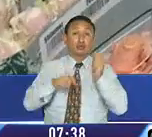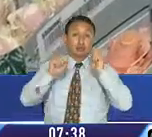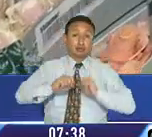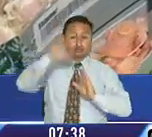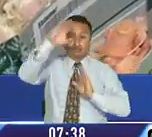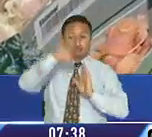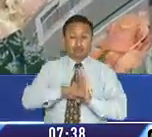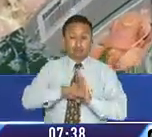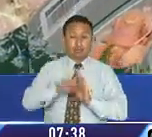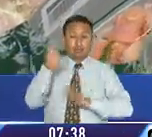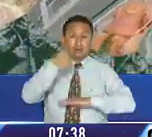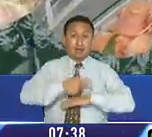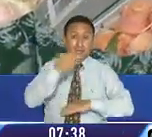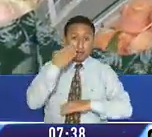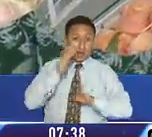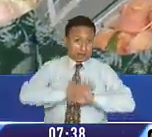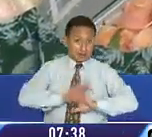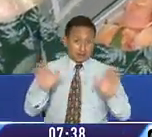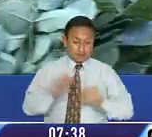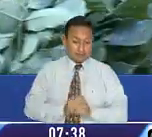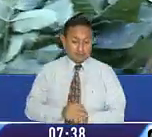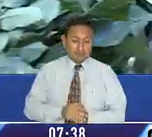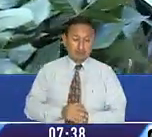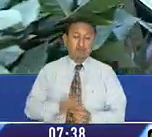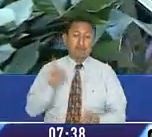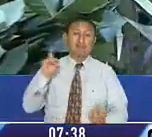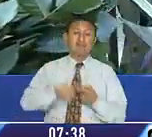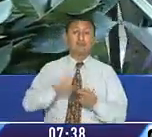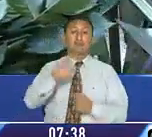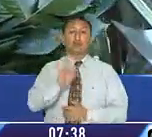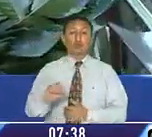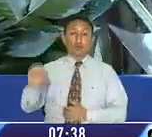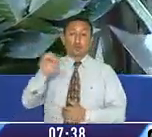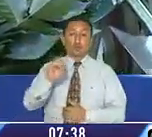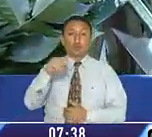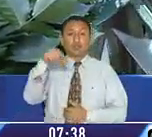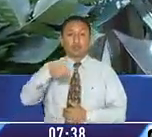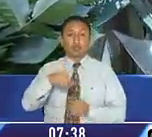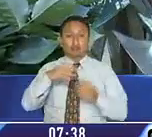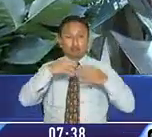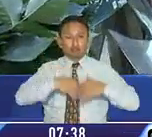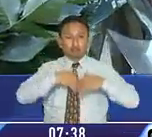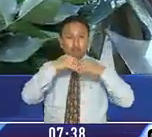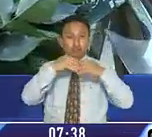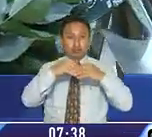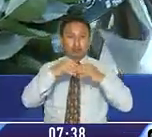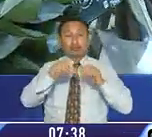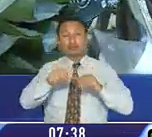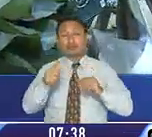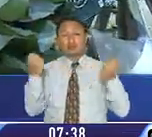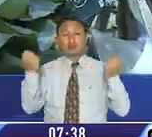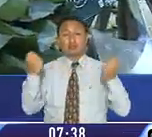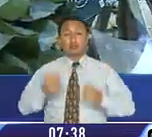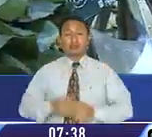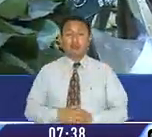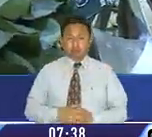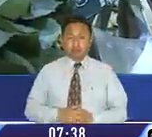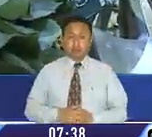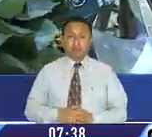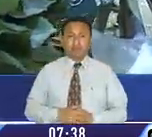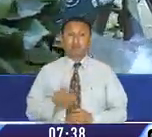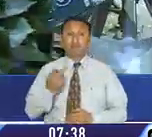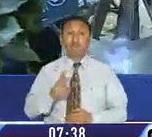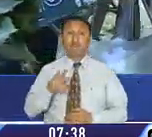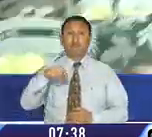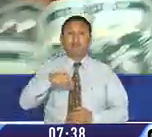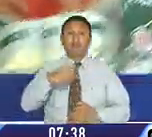el Día de la Madre, aproximadamente hasta octubre, donde tiene una leve reactivación por otras festividades menores. Además, que